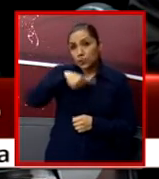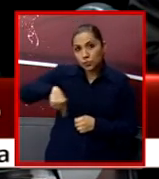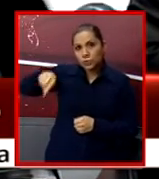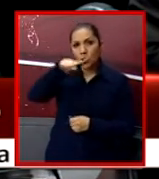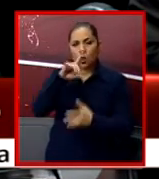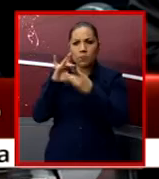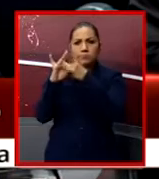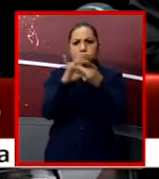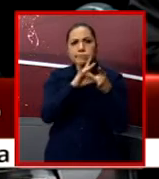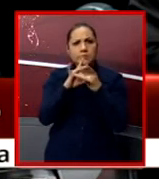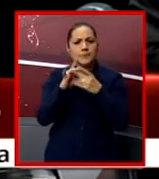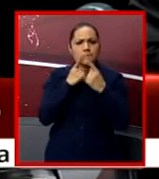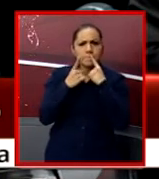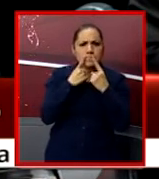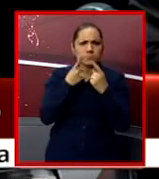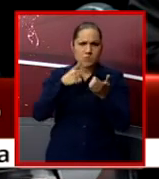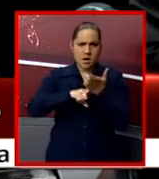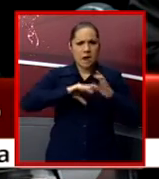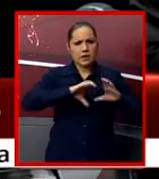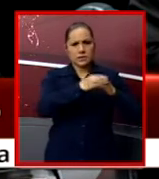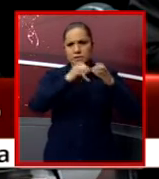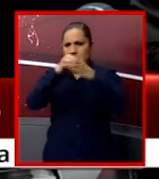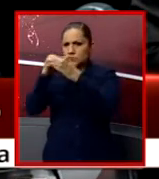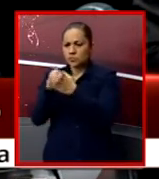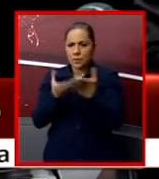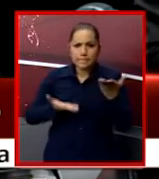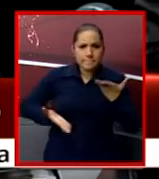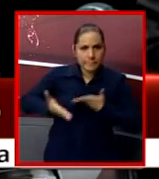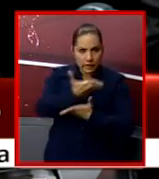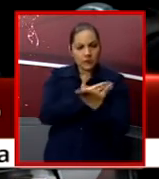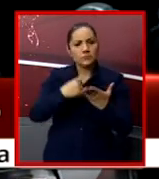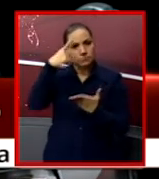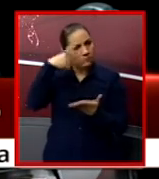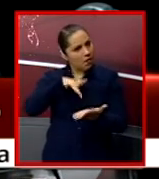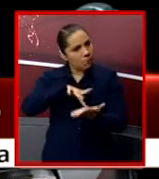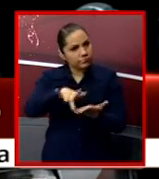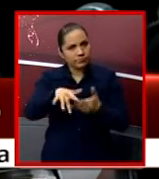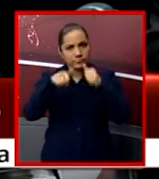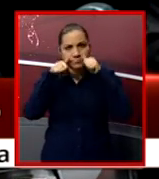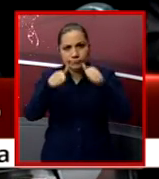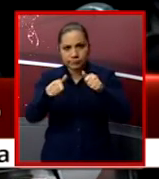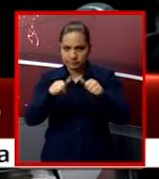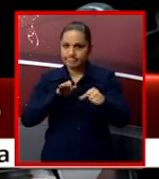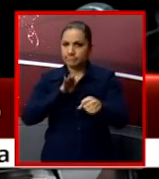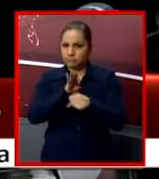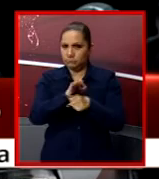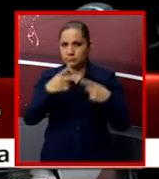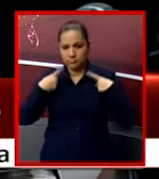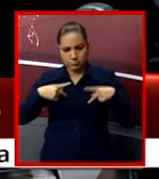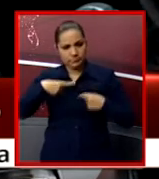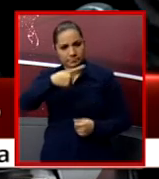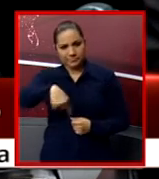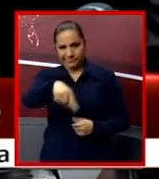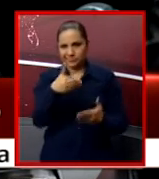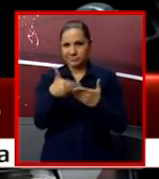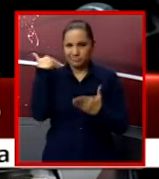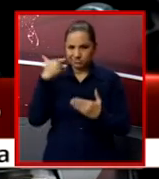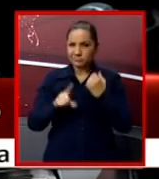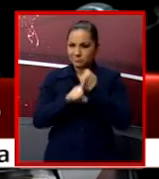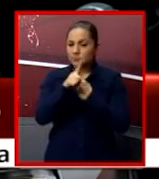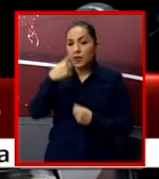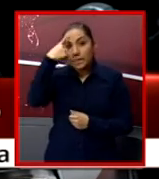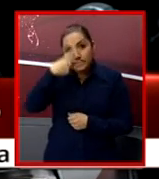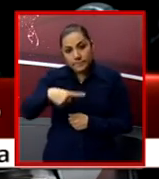coordinación interinstitucional, realicen las labores de auxilio y protección a la población que ha sido afectada con el objetivo de garantizar